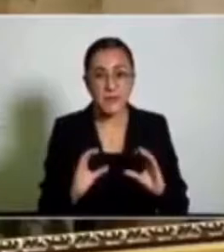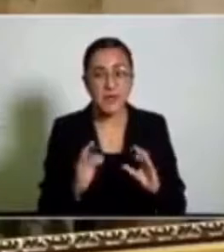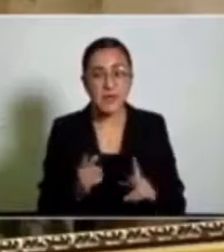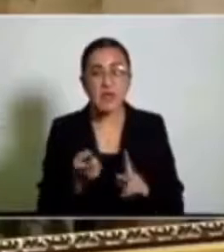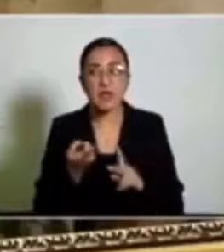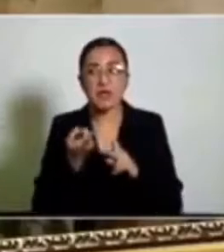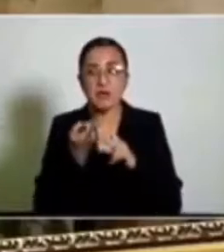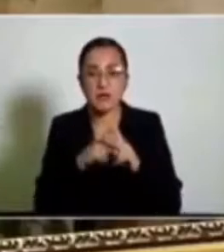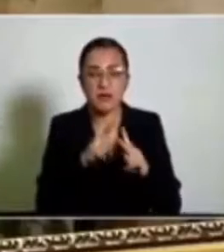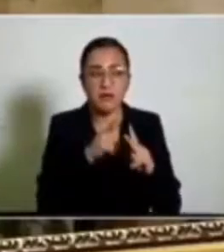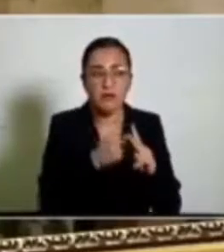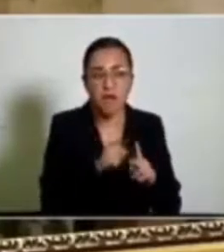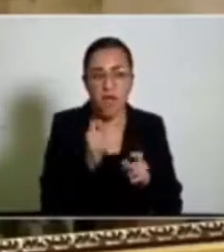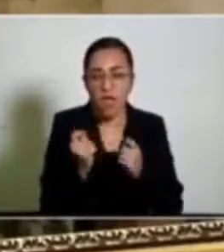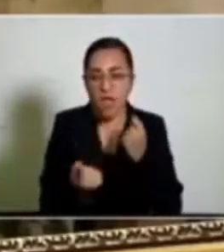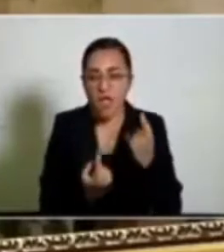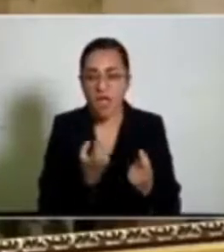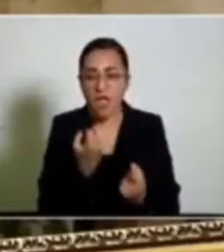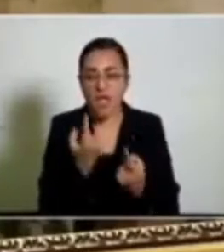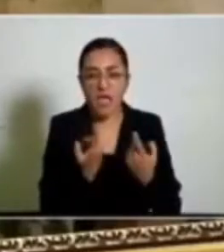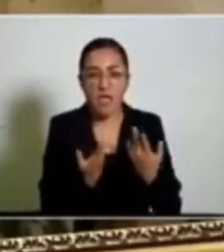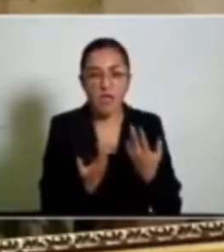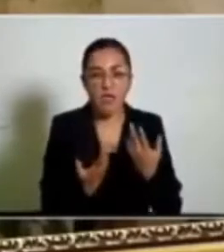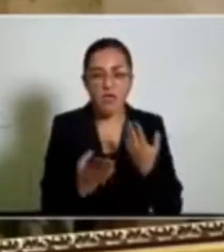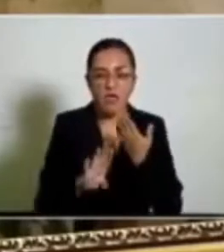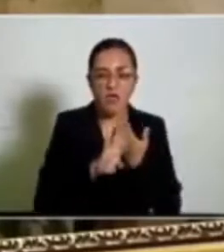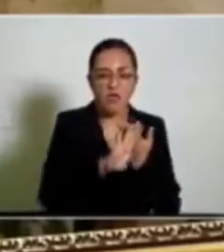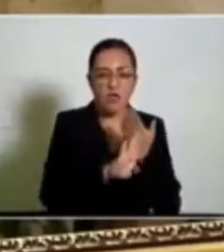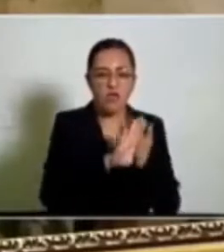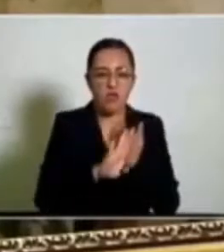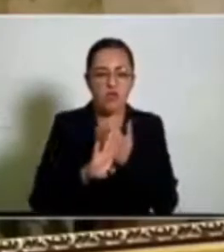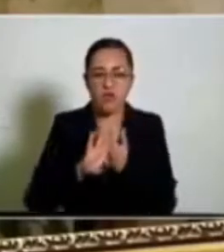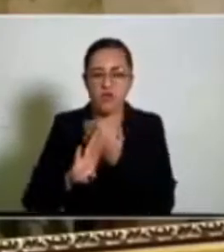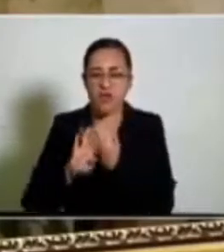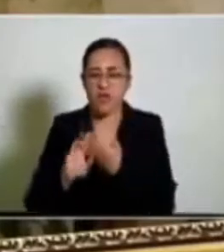haber este escenario de amenazas